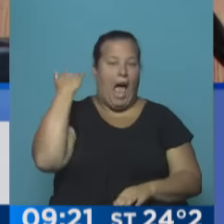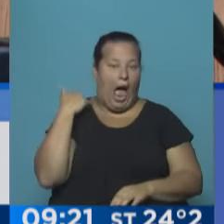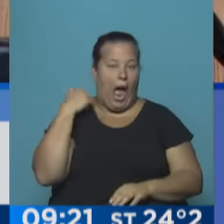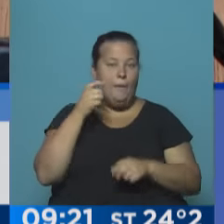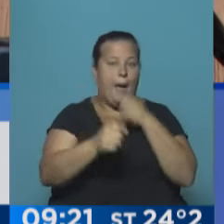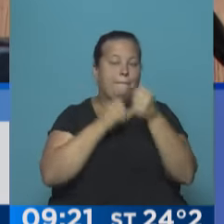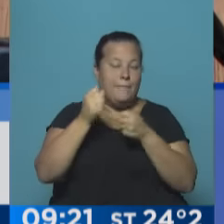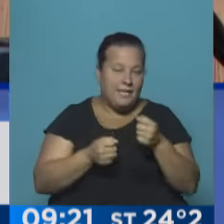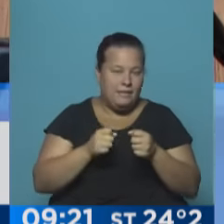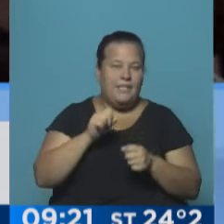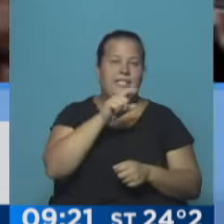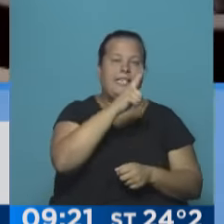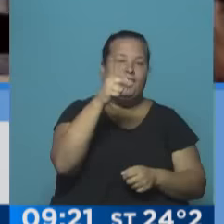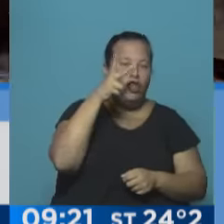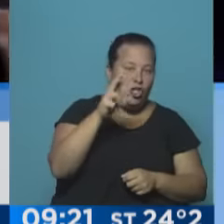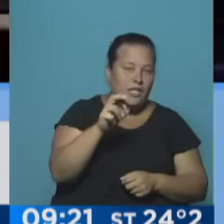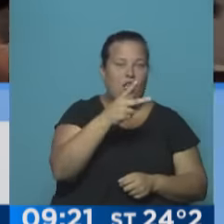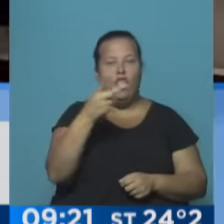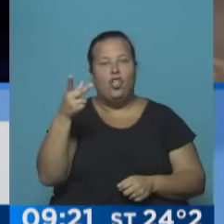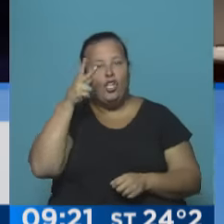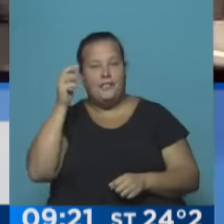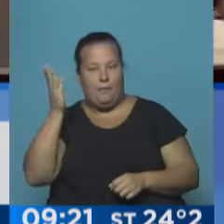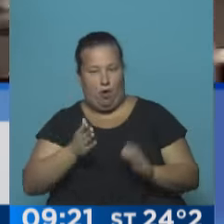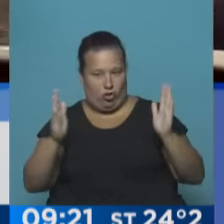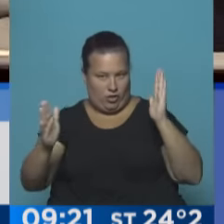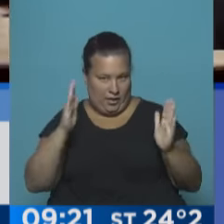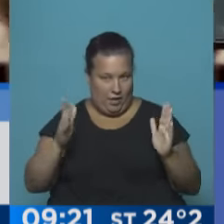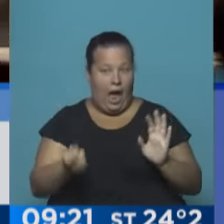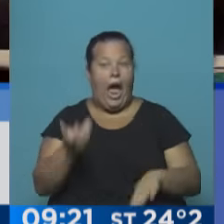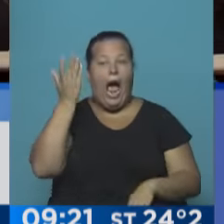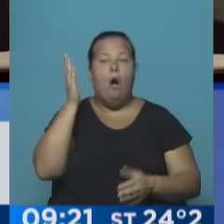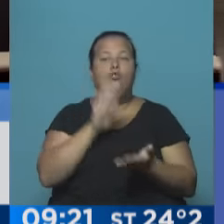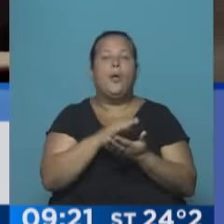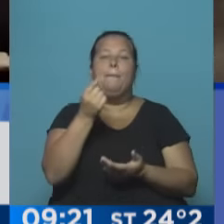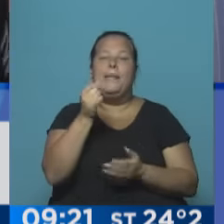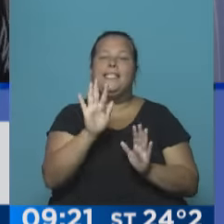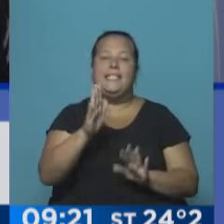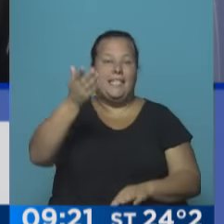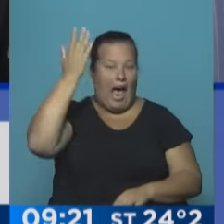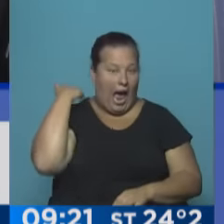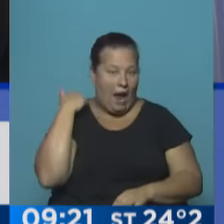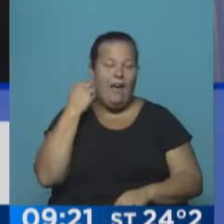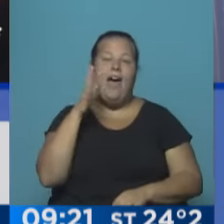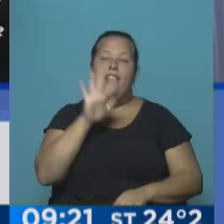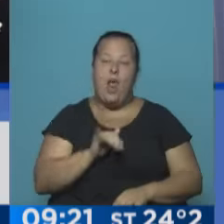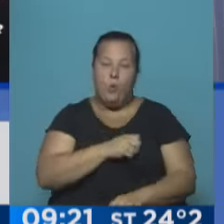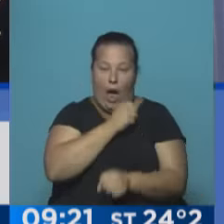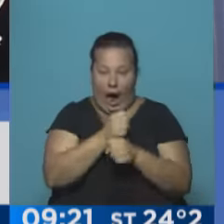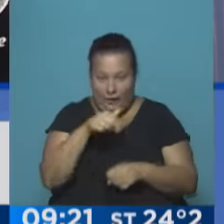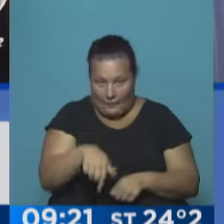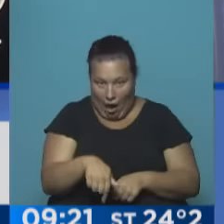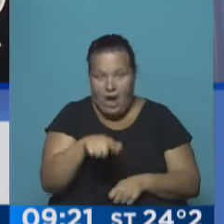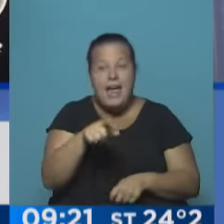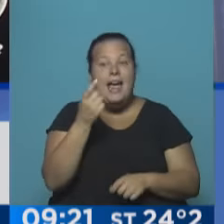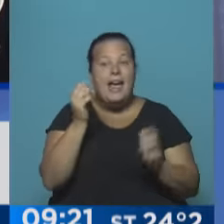distribuidor antes entre el 180 y el 280 por. es el aumento con respecto al precio que venía de la electricidad hasta ahora este este